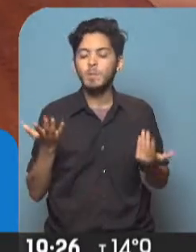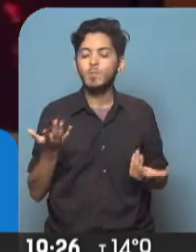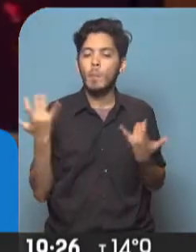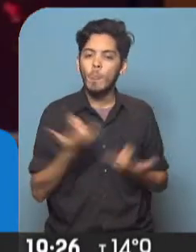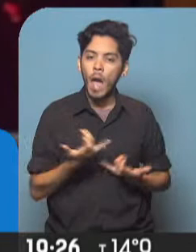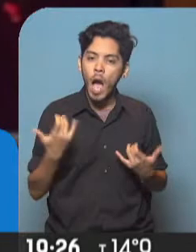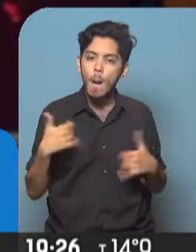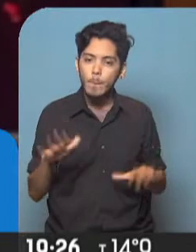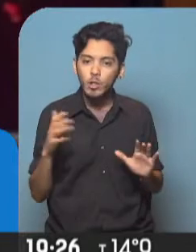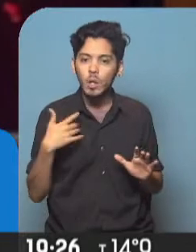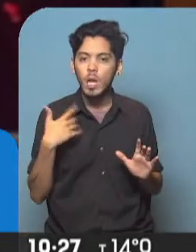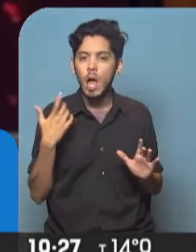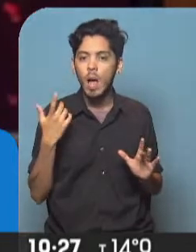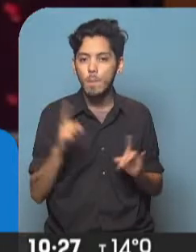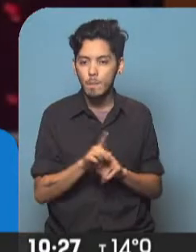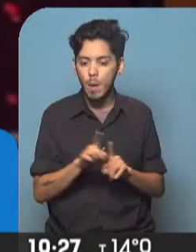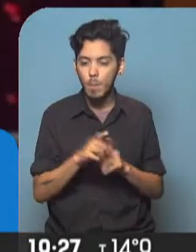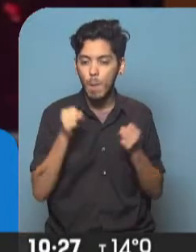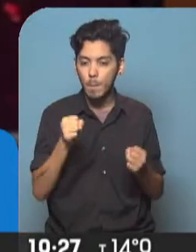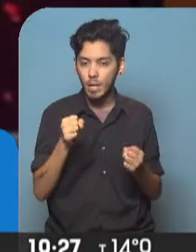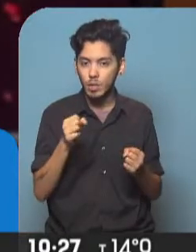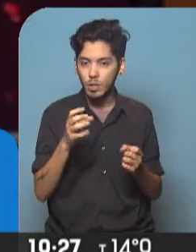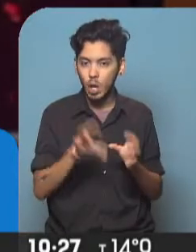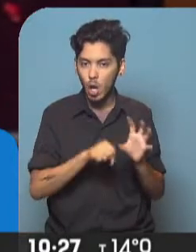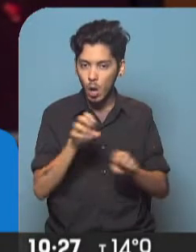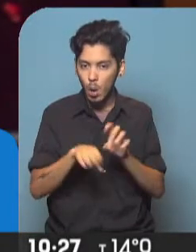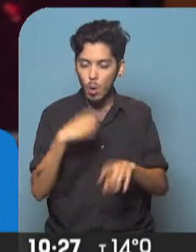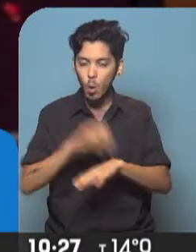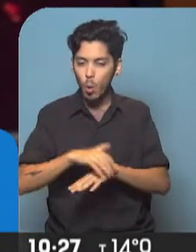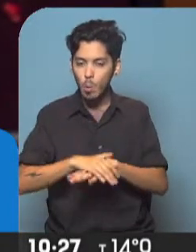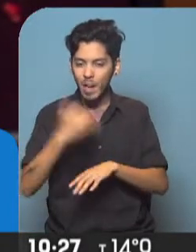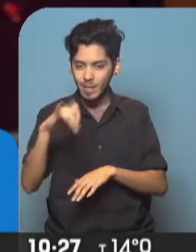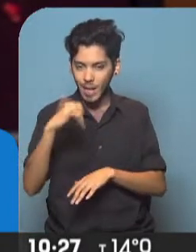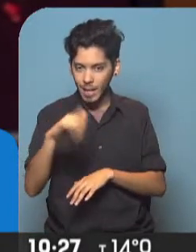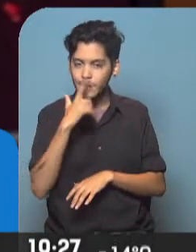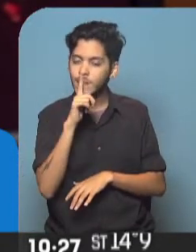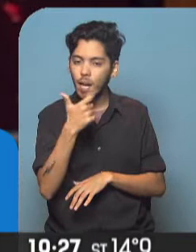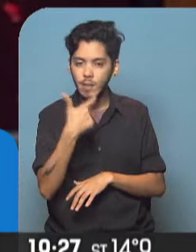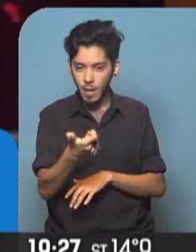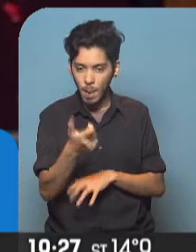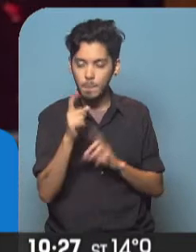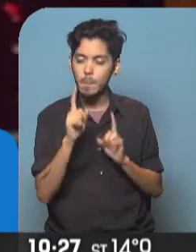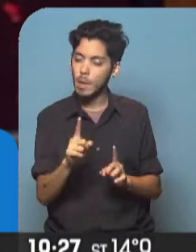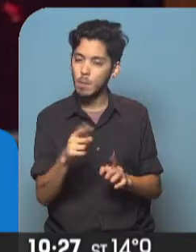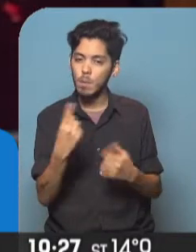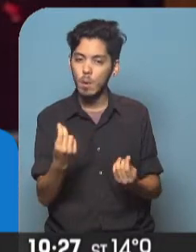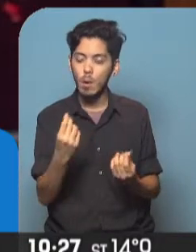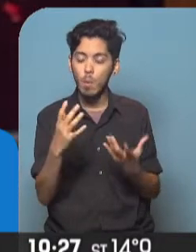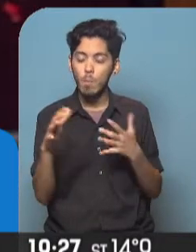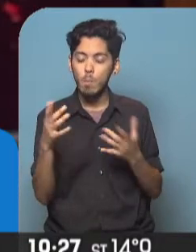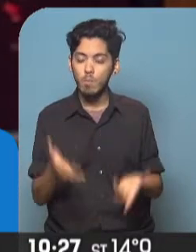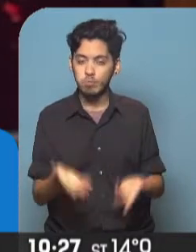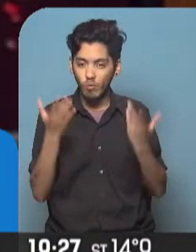Existe un imán para los pesos dado por la tasa de interés. Pero bueno, esta tasa de interés, este nivel de